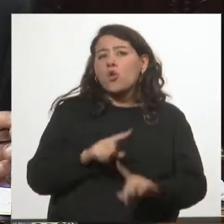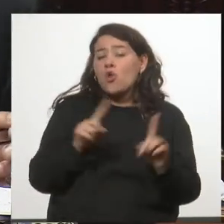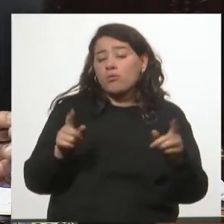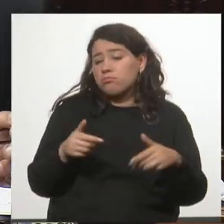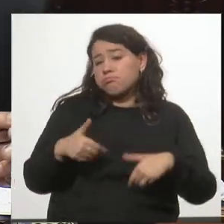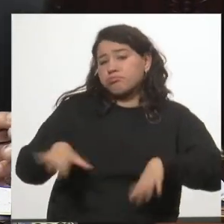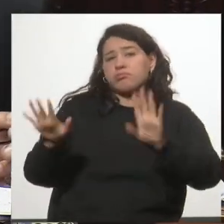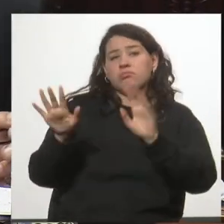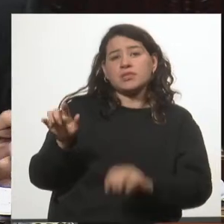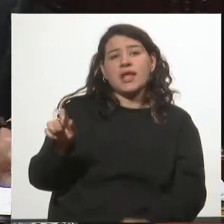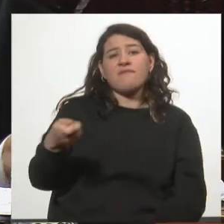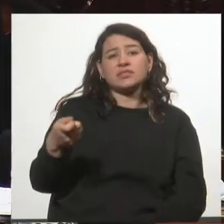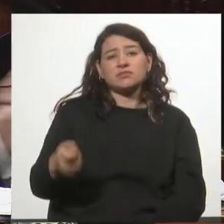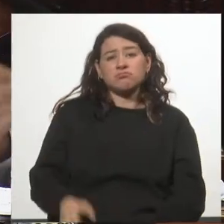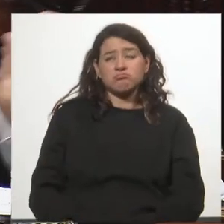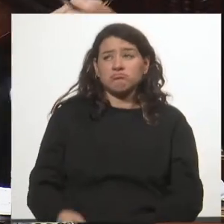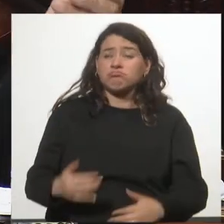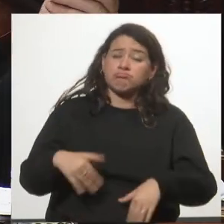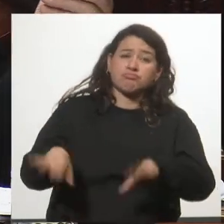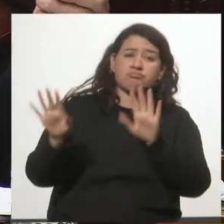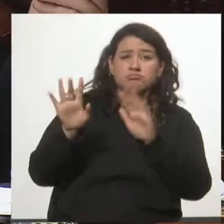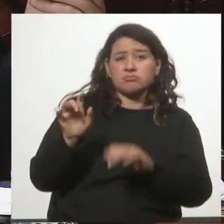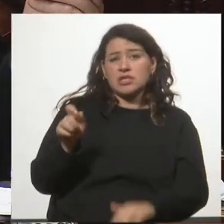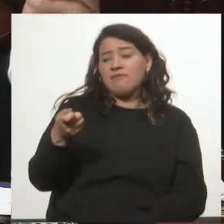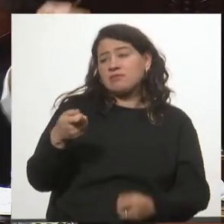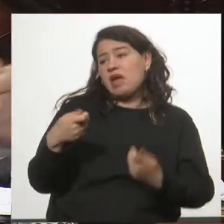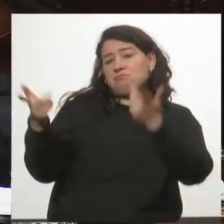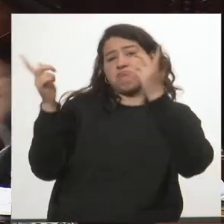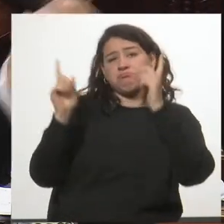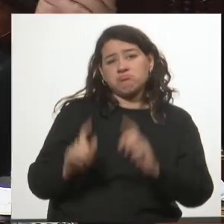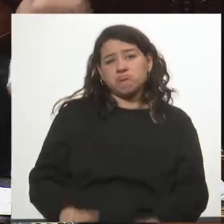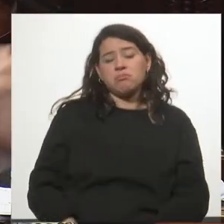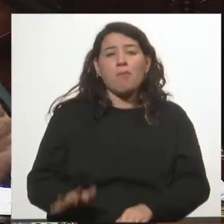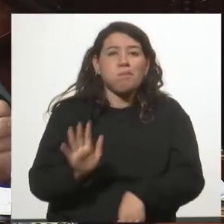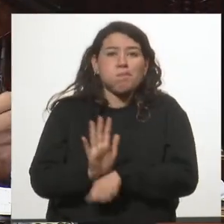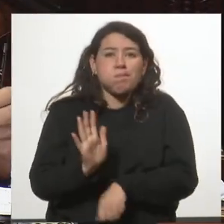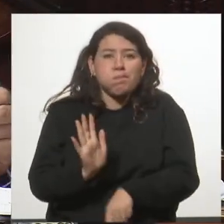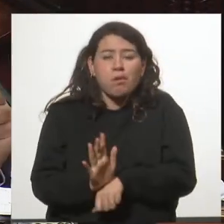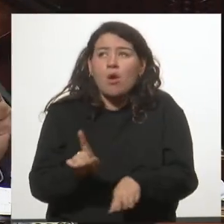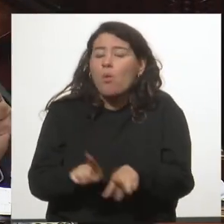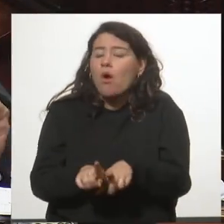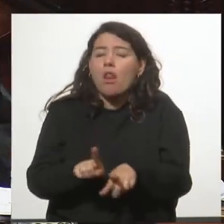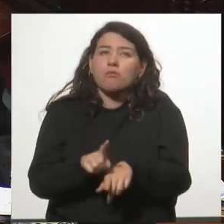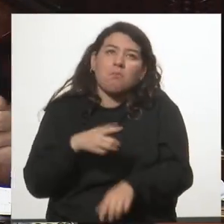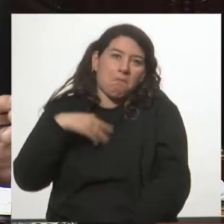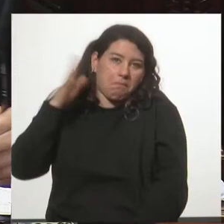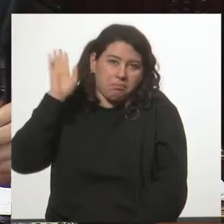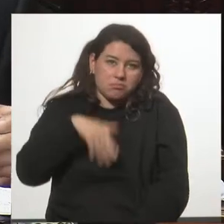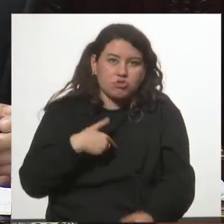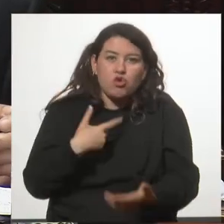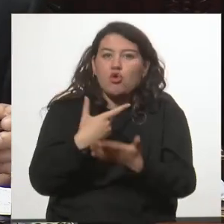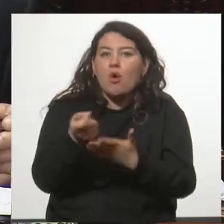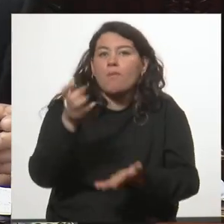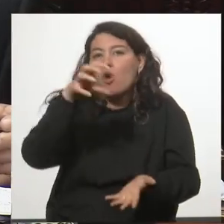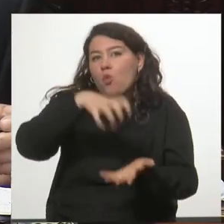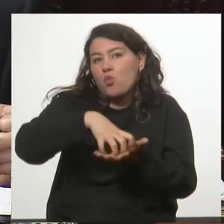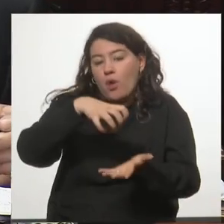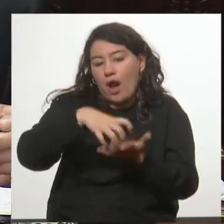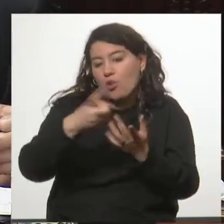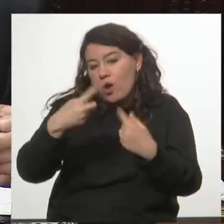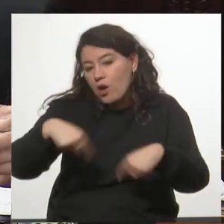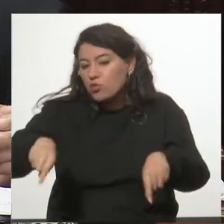llaves sabes como quien compra un sitio con una pieza